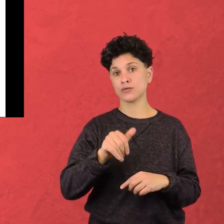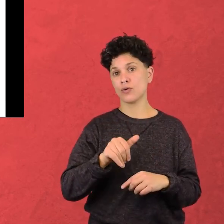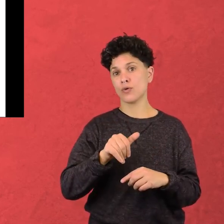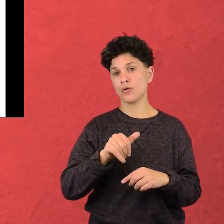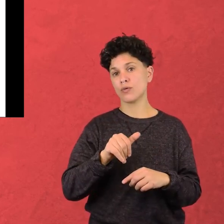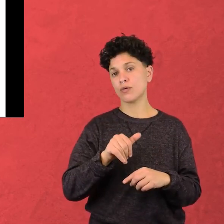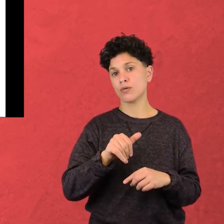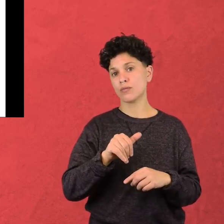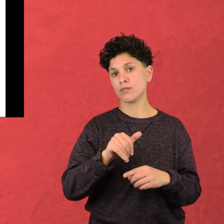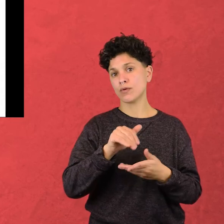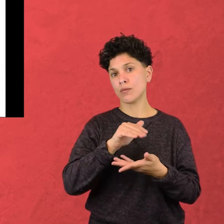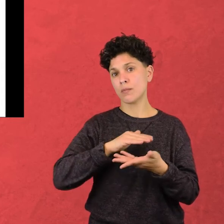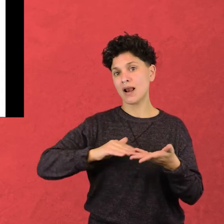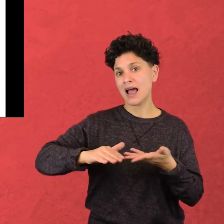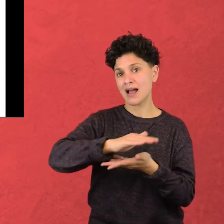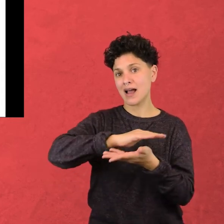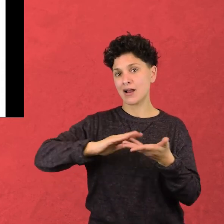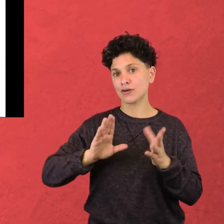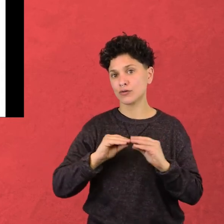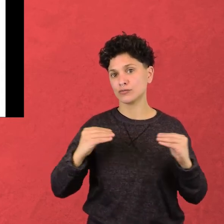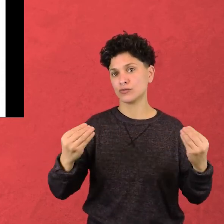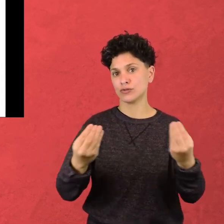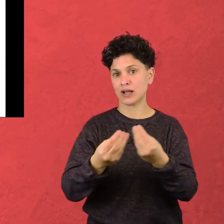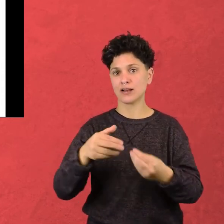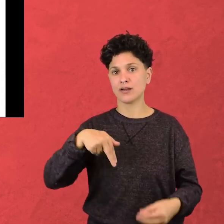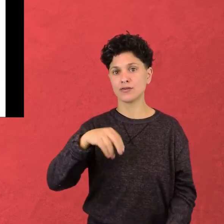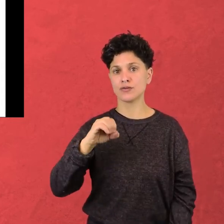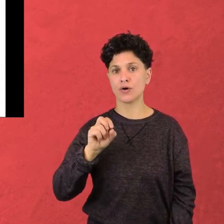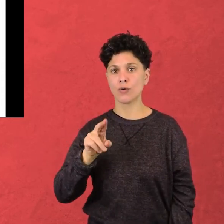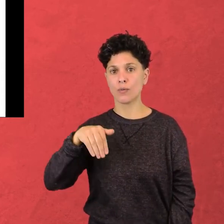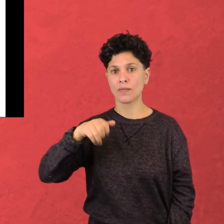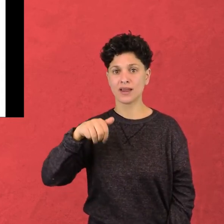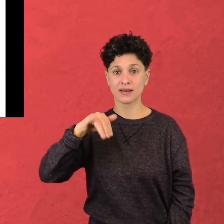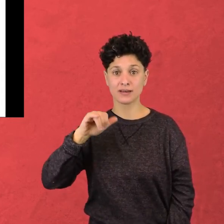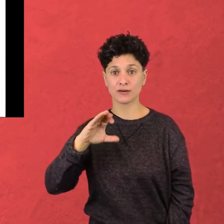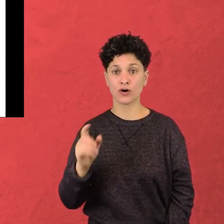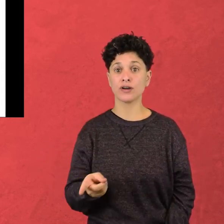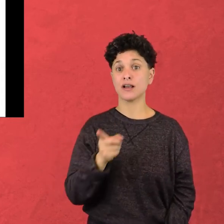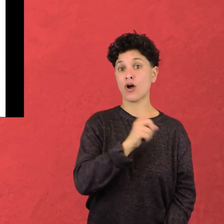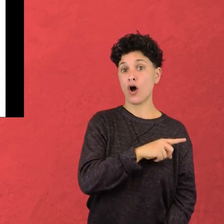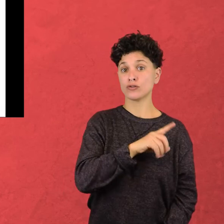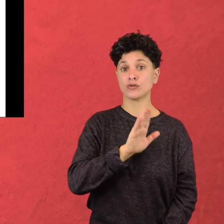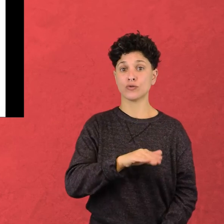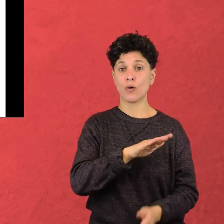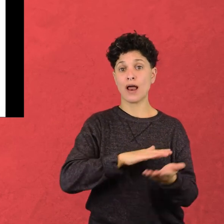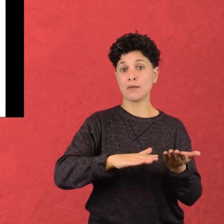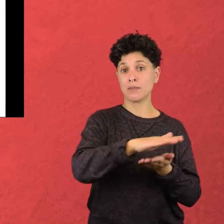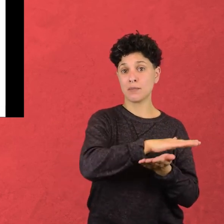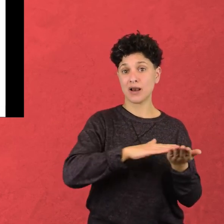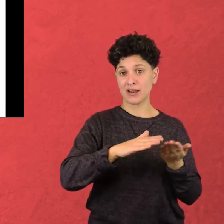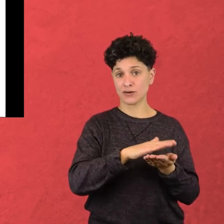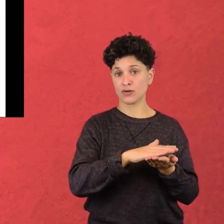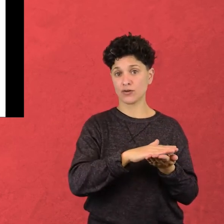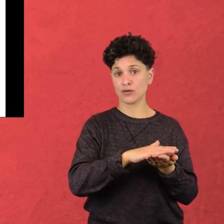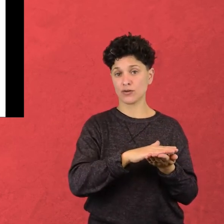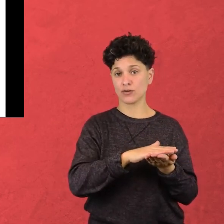Podemos decir que esto es el plano nouménico